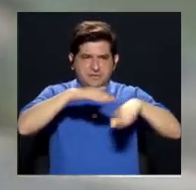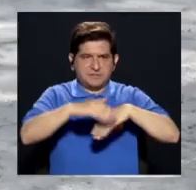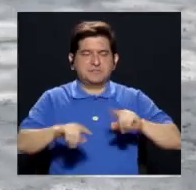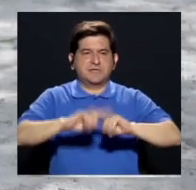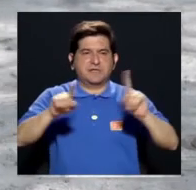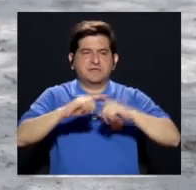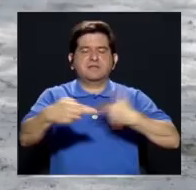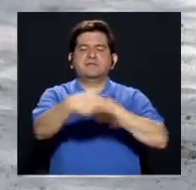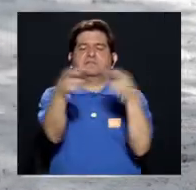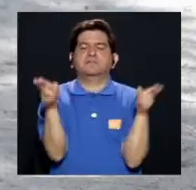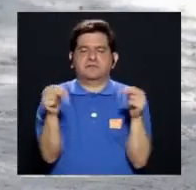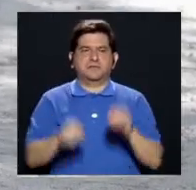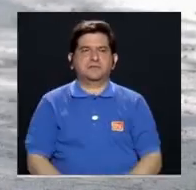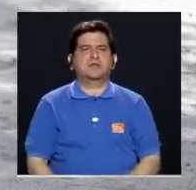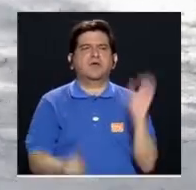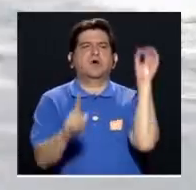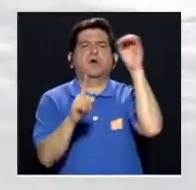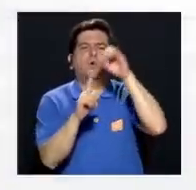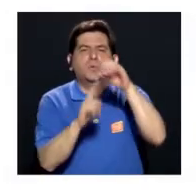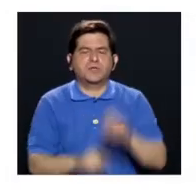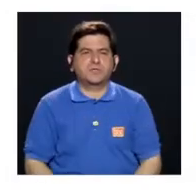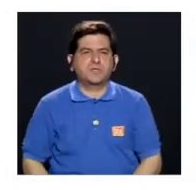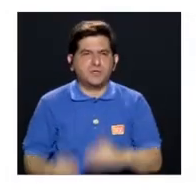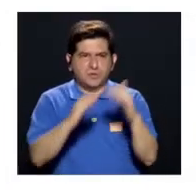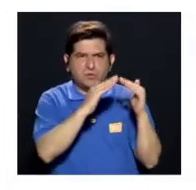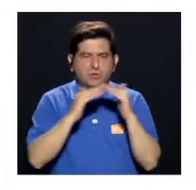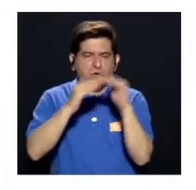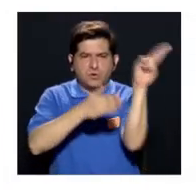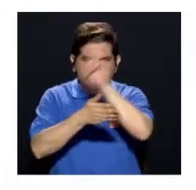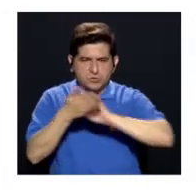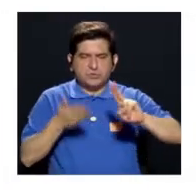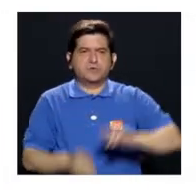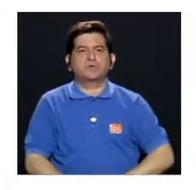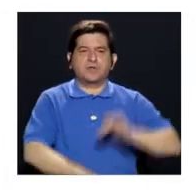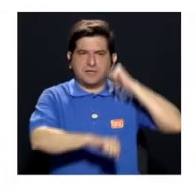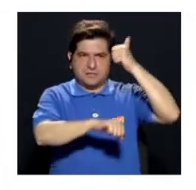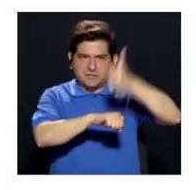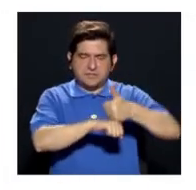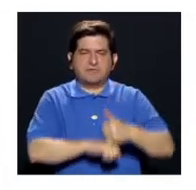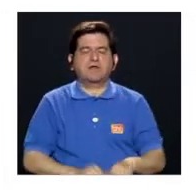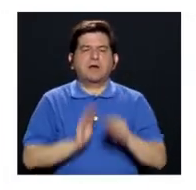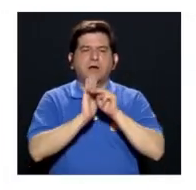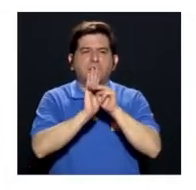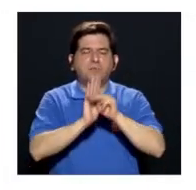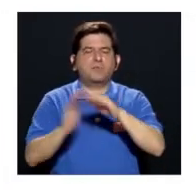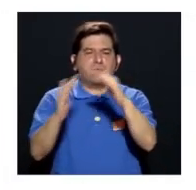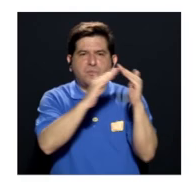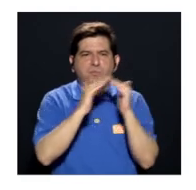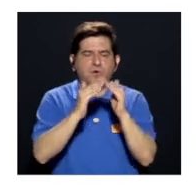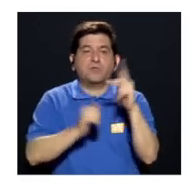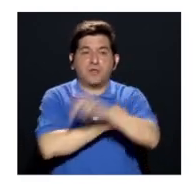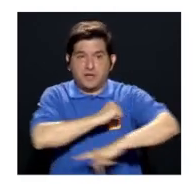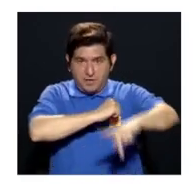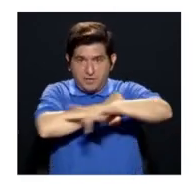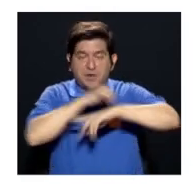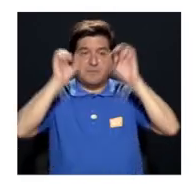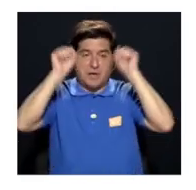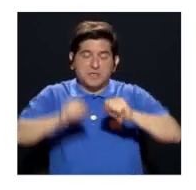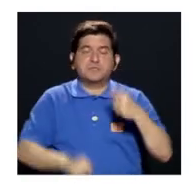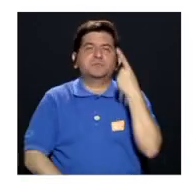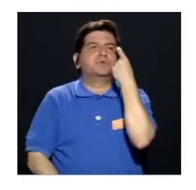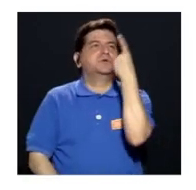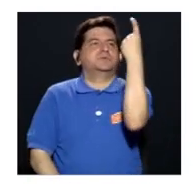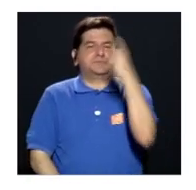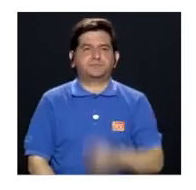y recintos regionales. El objetivo es que la ciudad universitaria se constituya en un modelo de ciudad que como país podemos